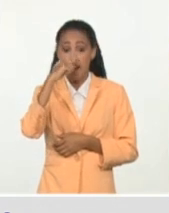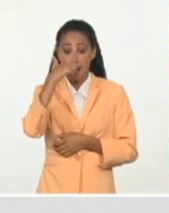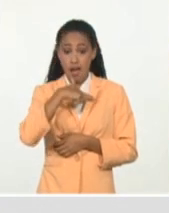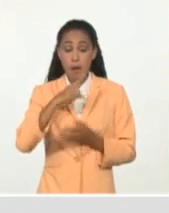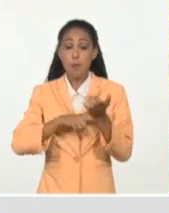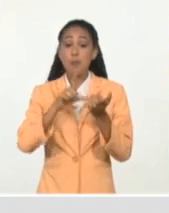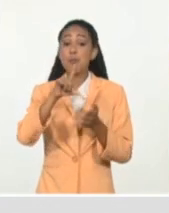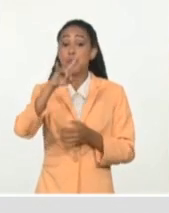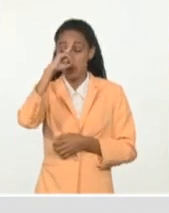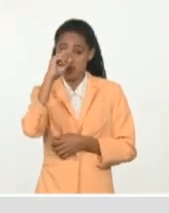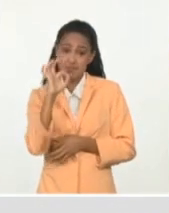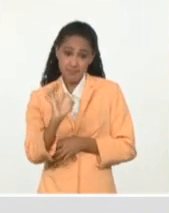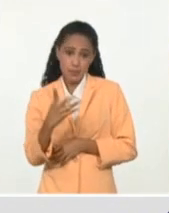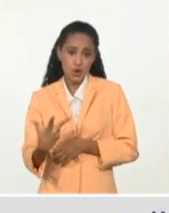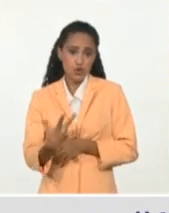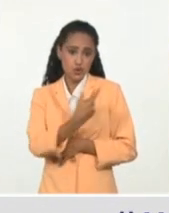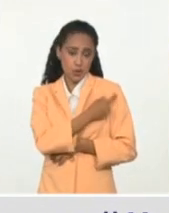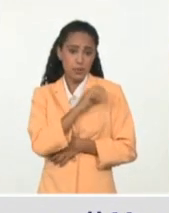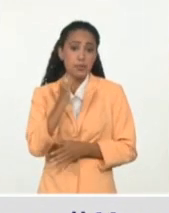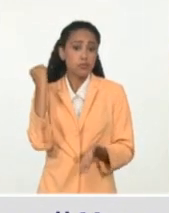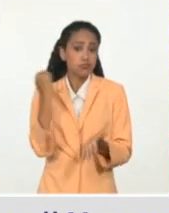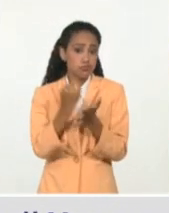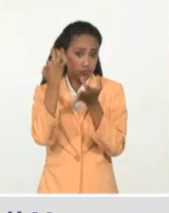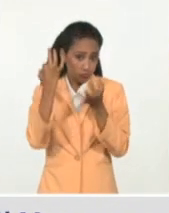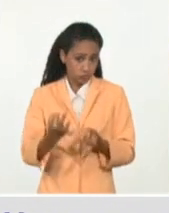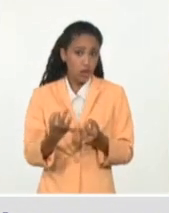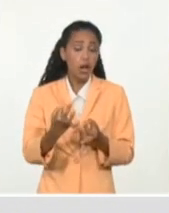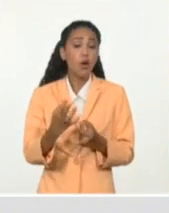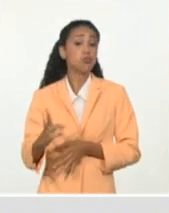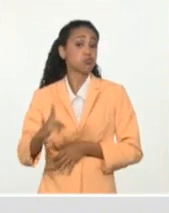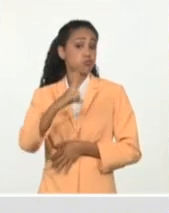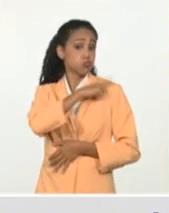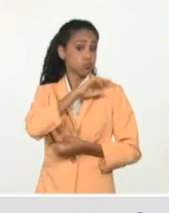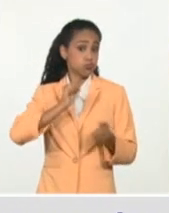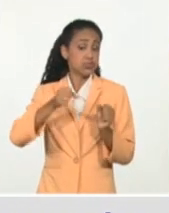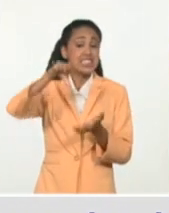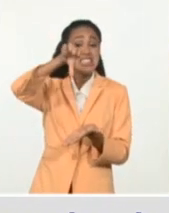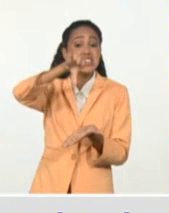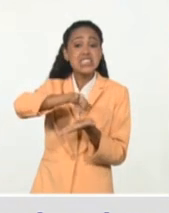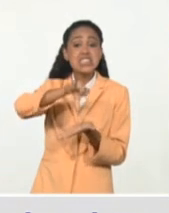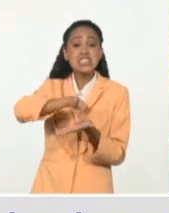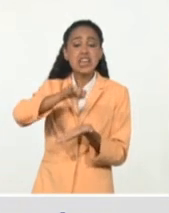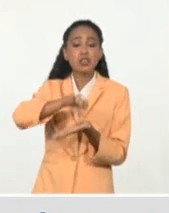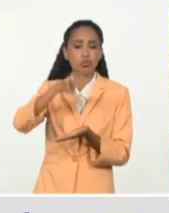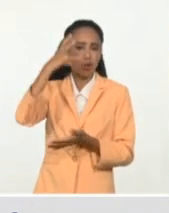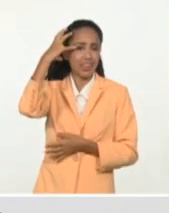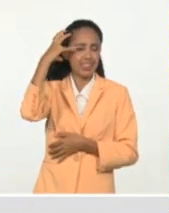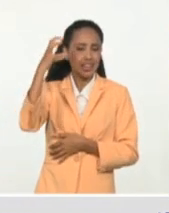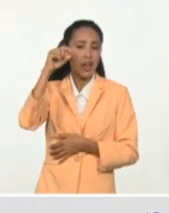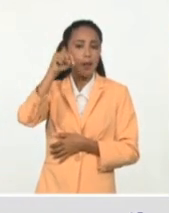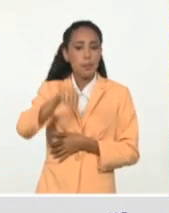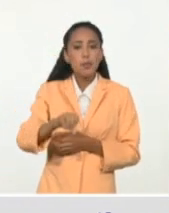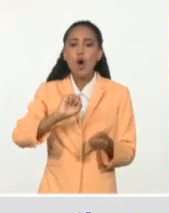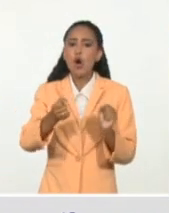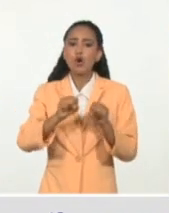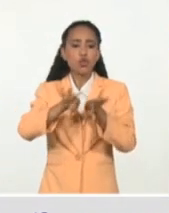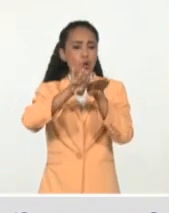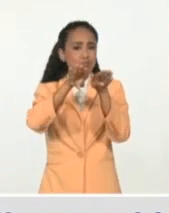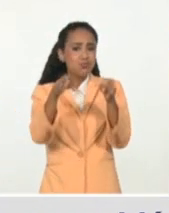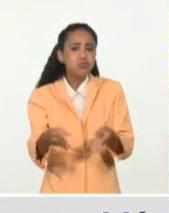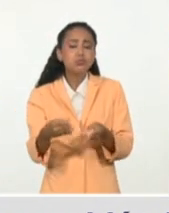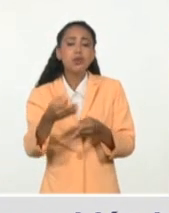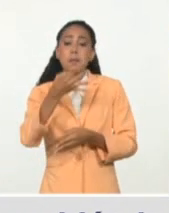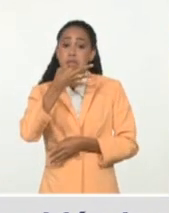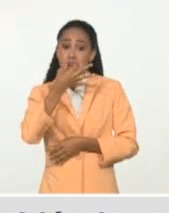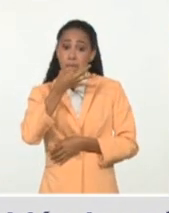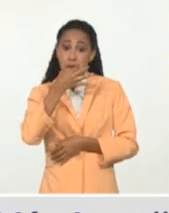pensado, aprobado por la autoridad regulatoria, el Centro Estatal para el Control de Medicamentos, Equipos y Dispositivos Médicos, SEGMED,